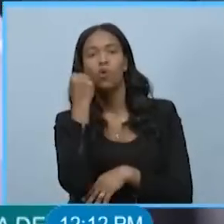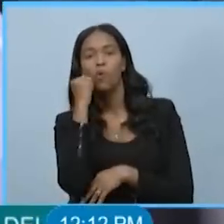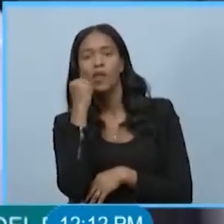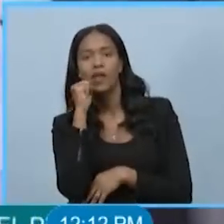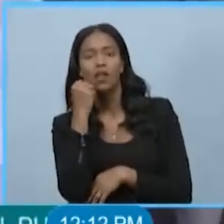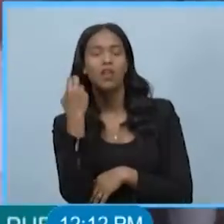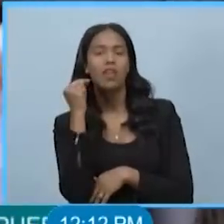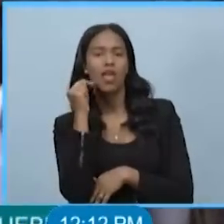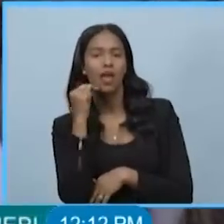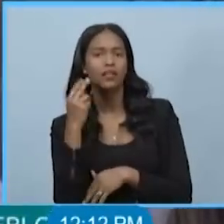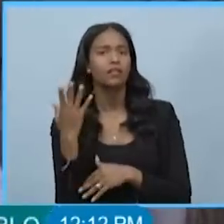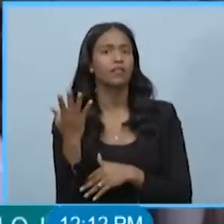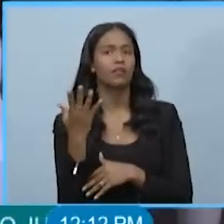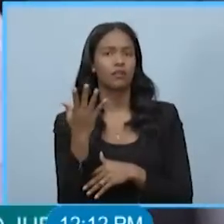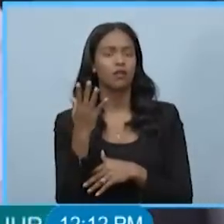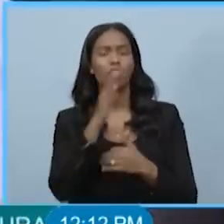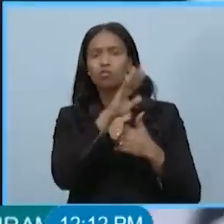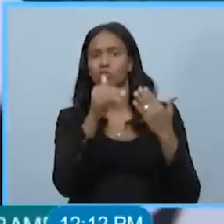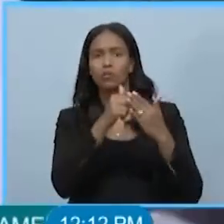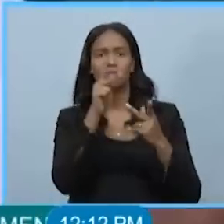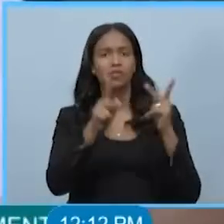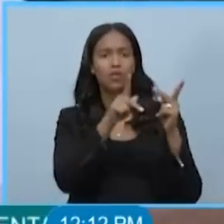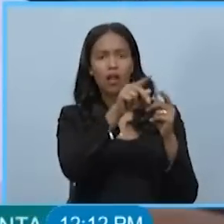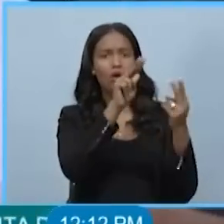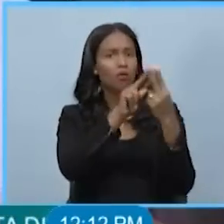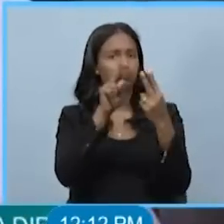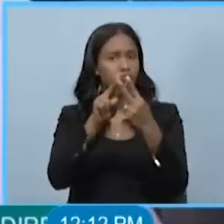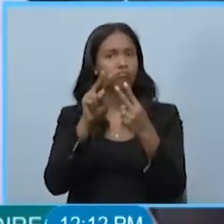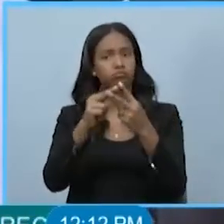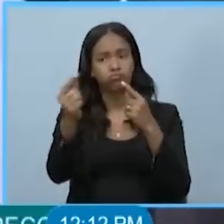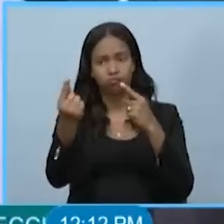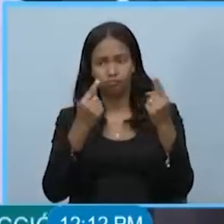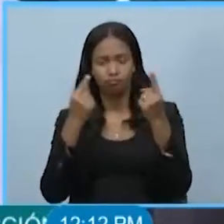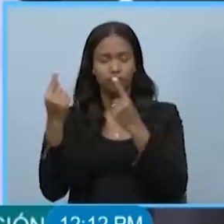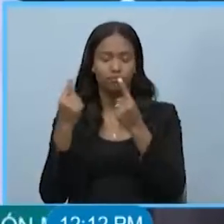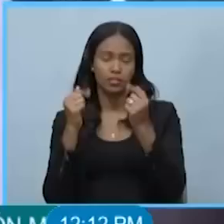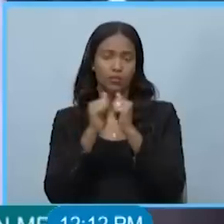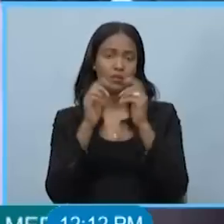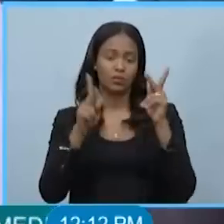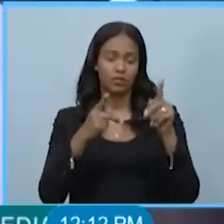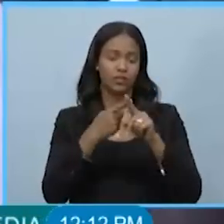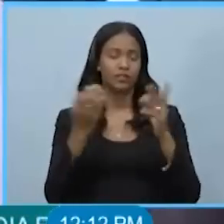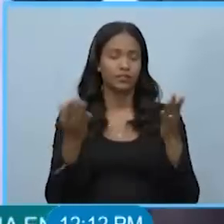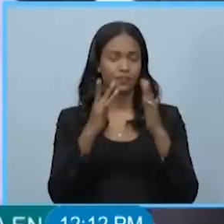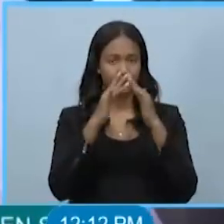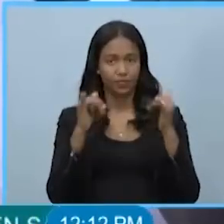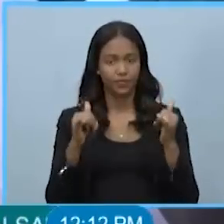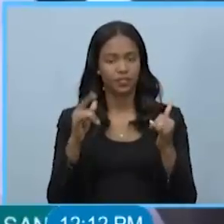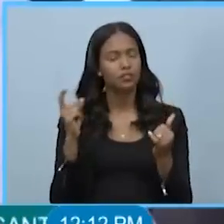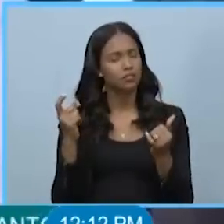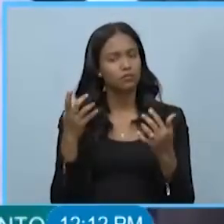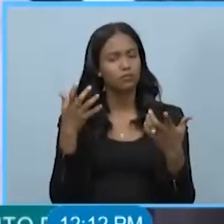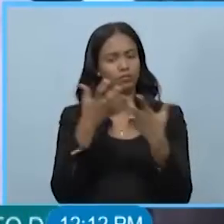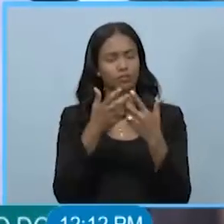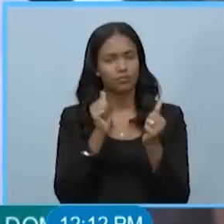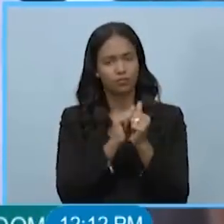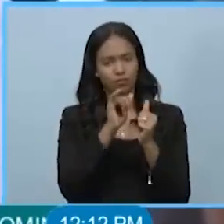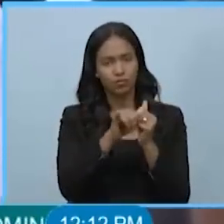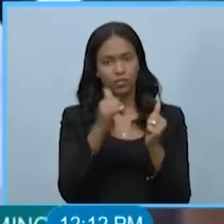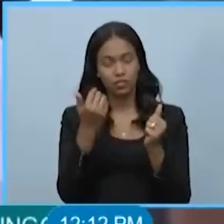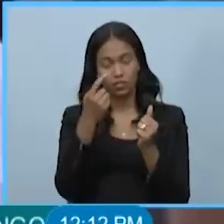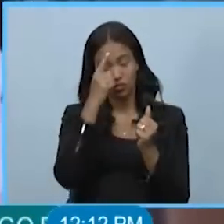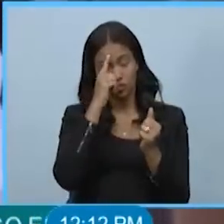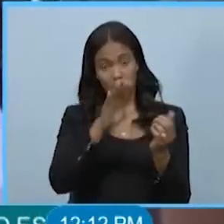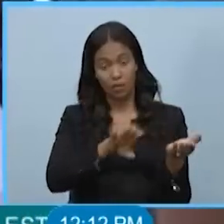sino todos los allegados, que son la mayoría de los altagracianos. Lo que tiene que ver con la zorra fúnebre, yo